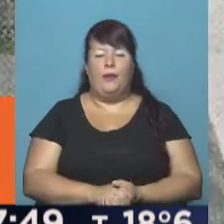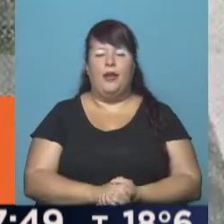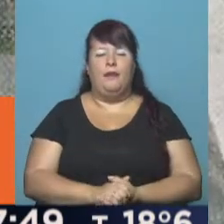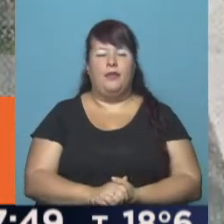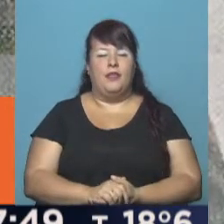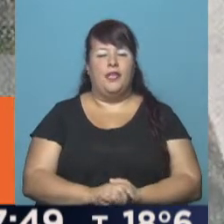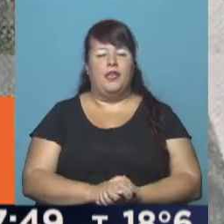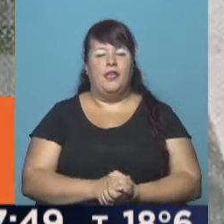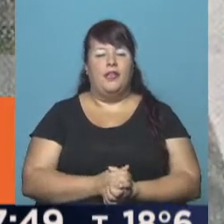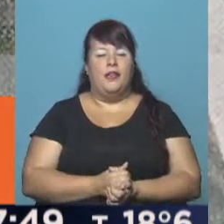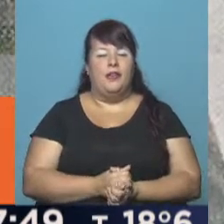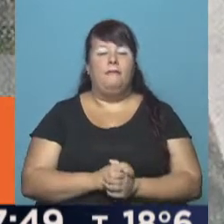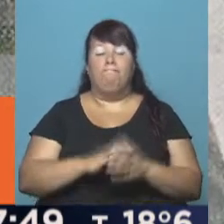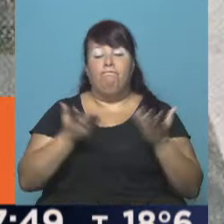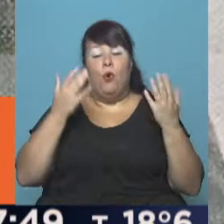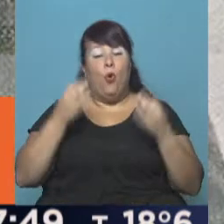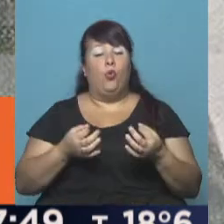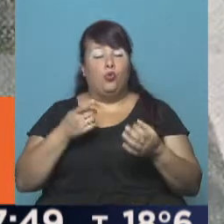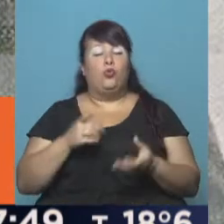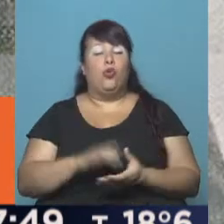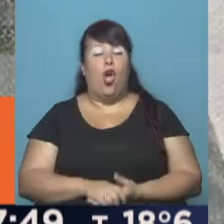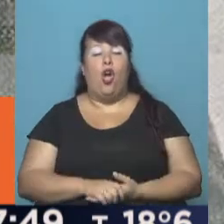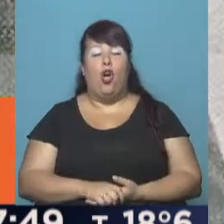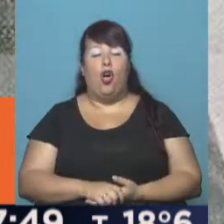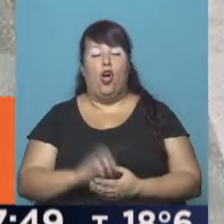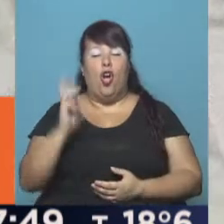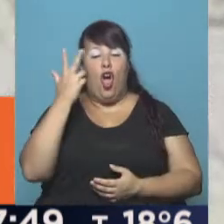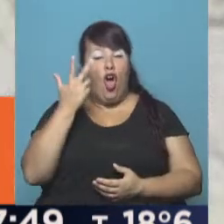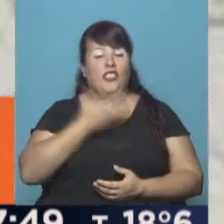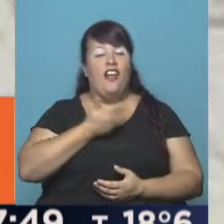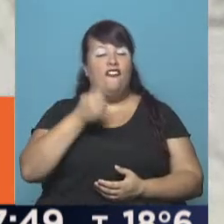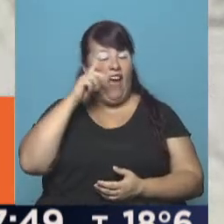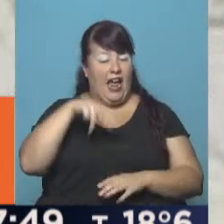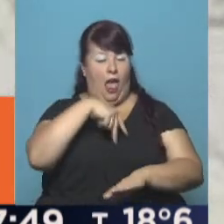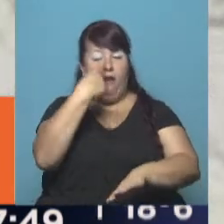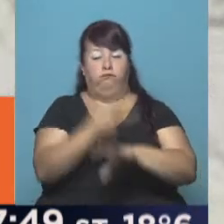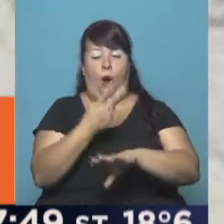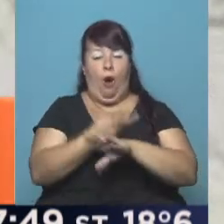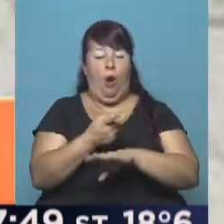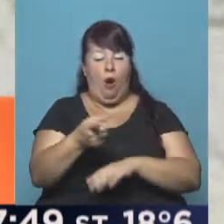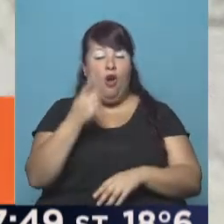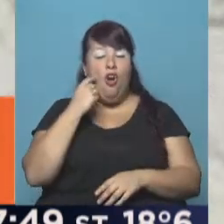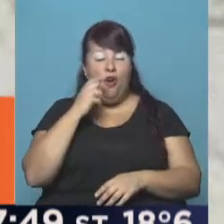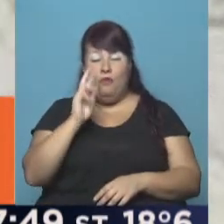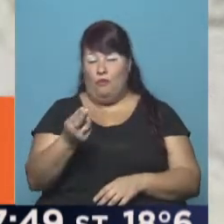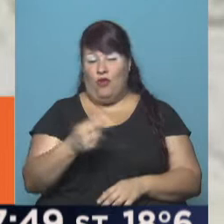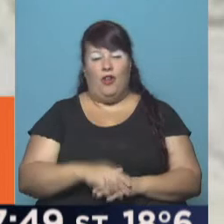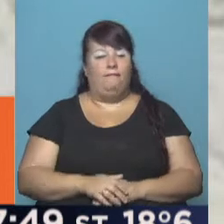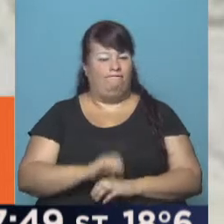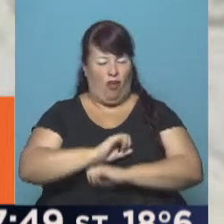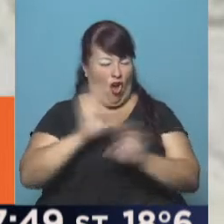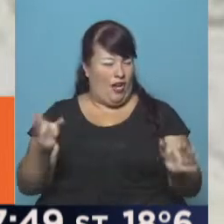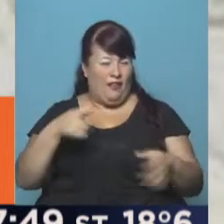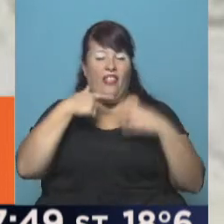importante bueno justamente en el hotel de faena es donde cae su cuerpo luego de la drástica